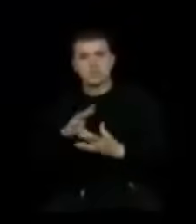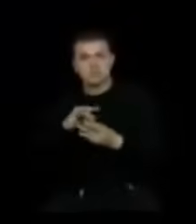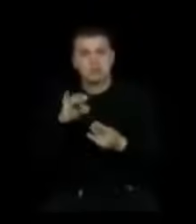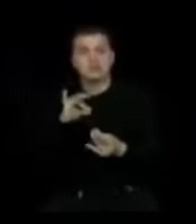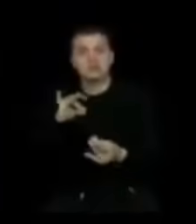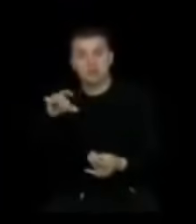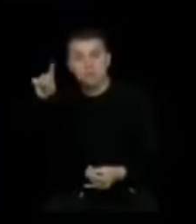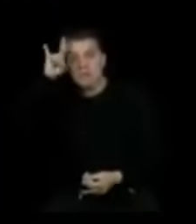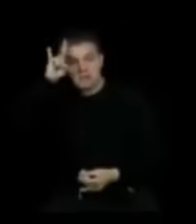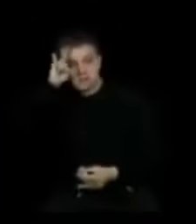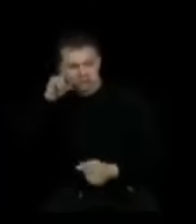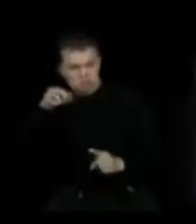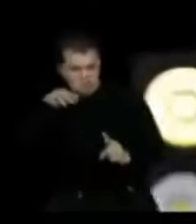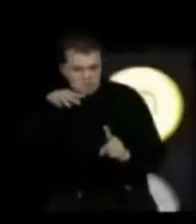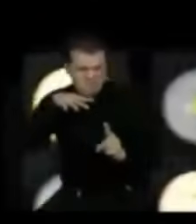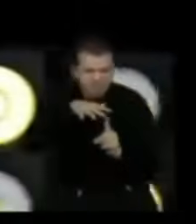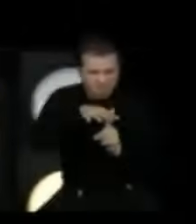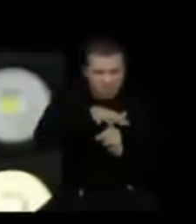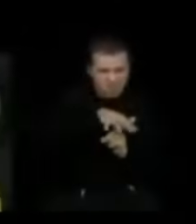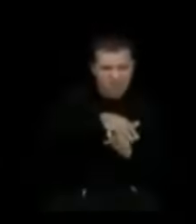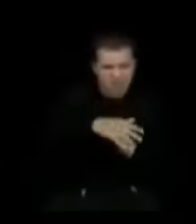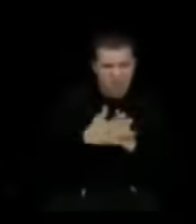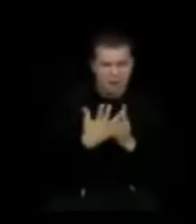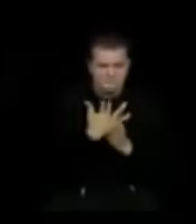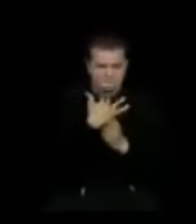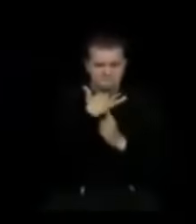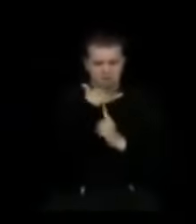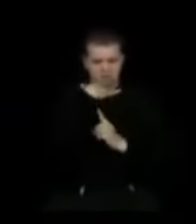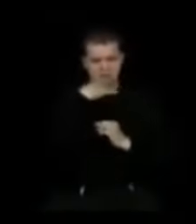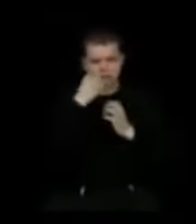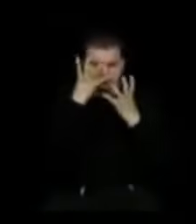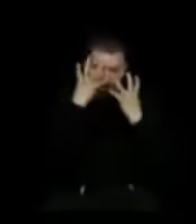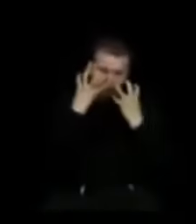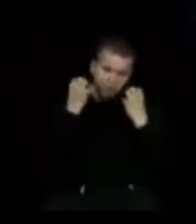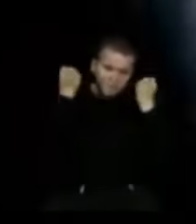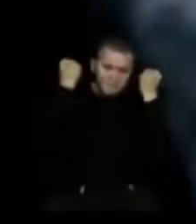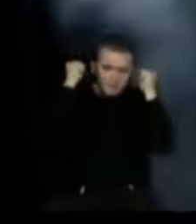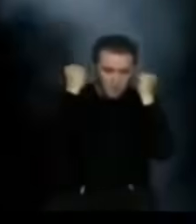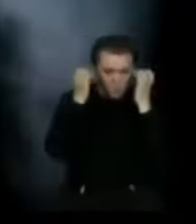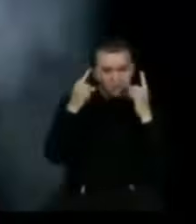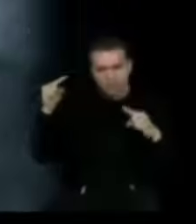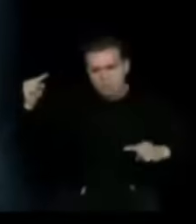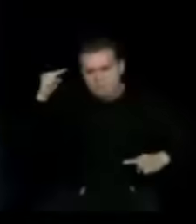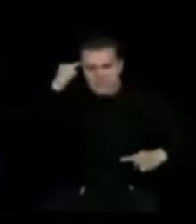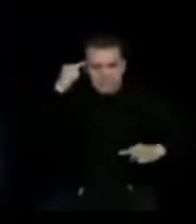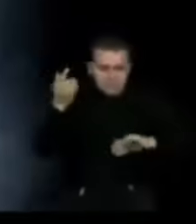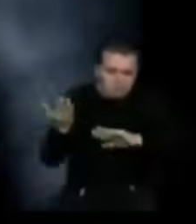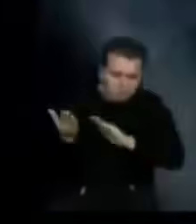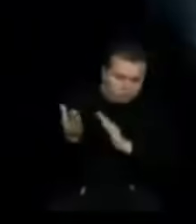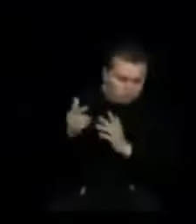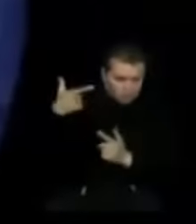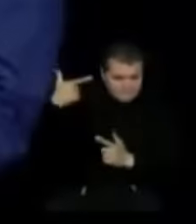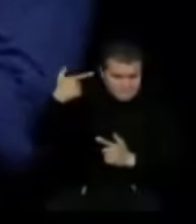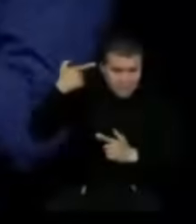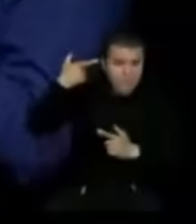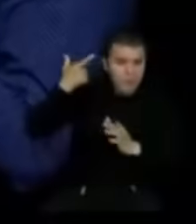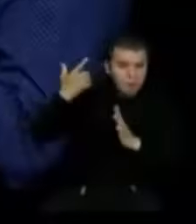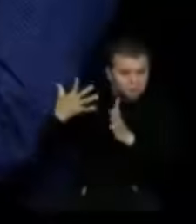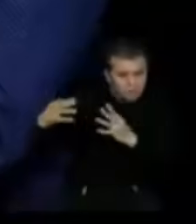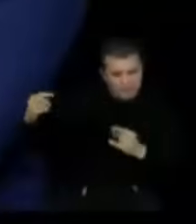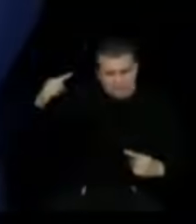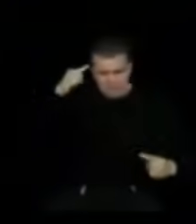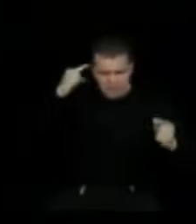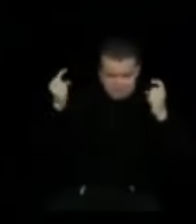vienen a atormentarte, a traerte depresión, angustia, pensamientos de suicidio, pensamientos